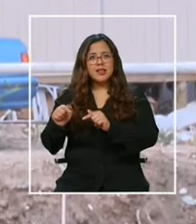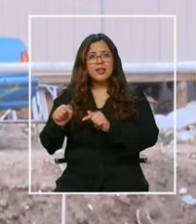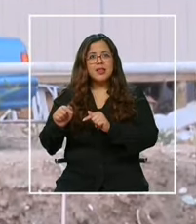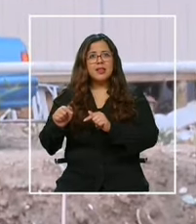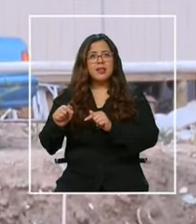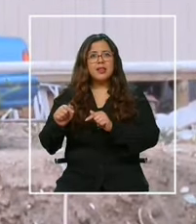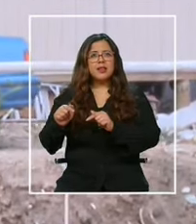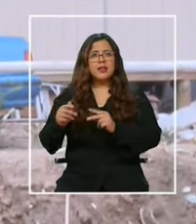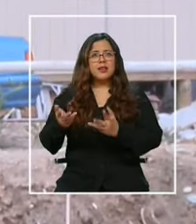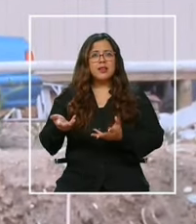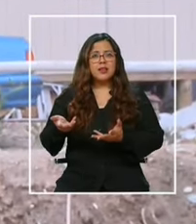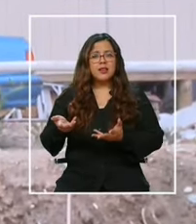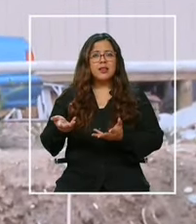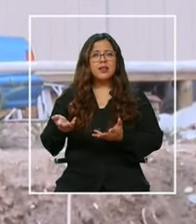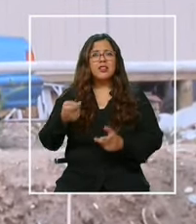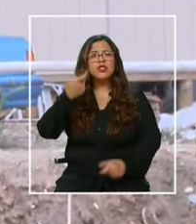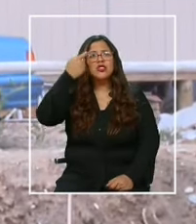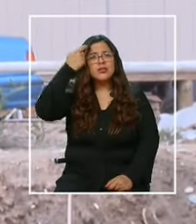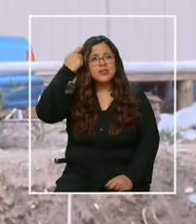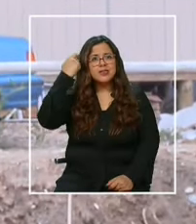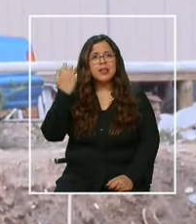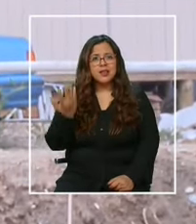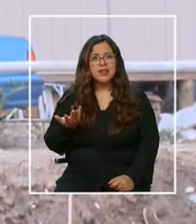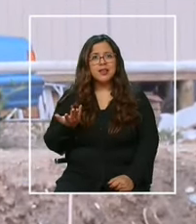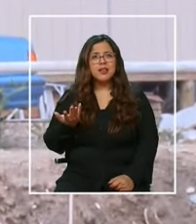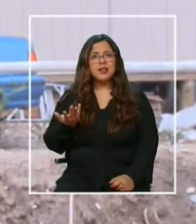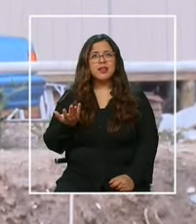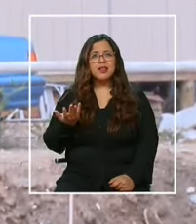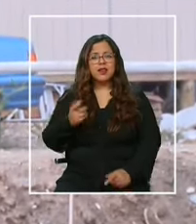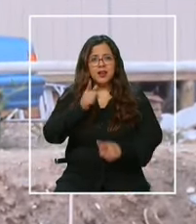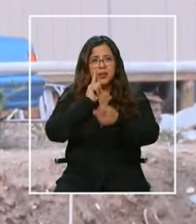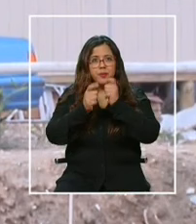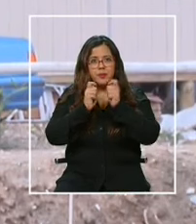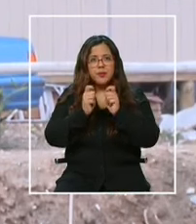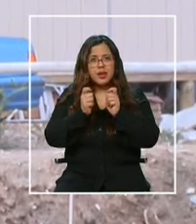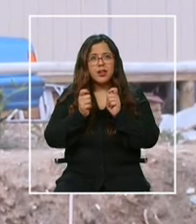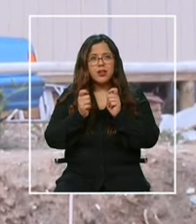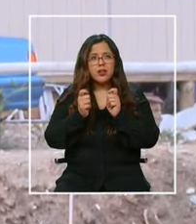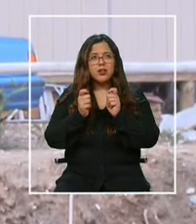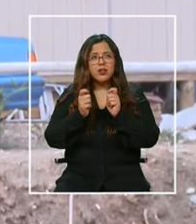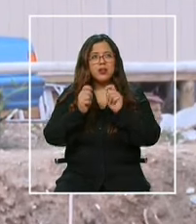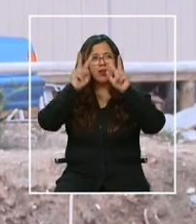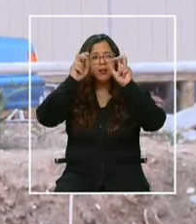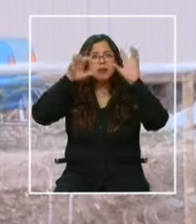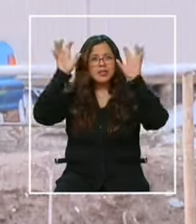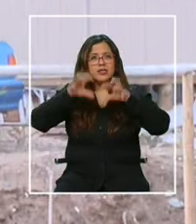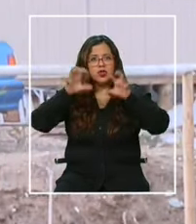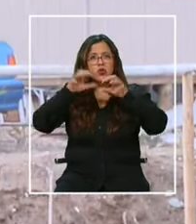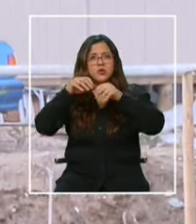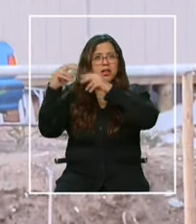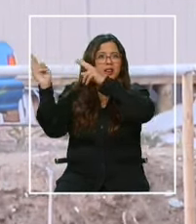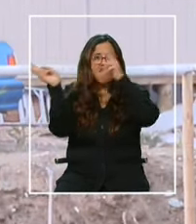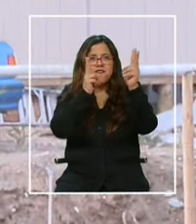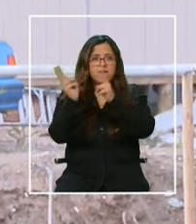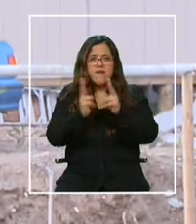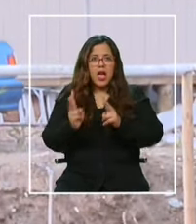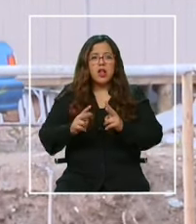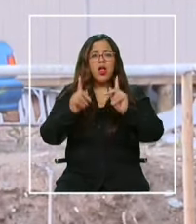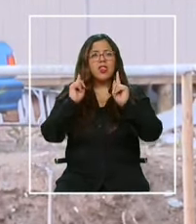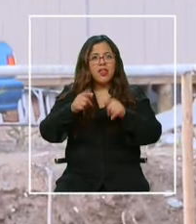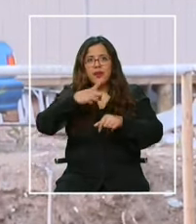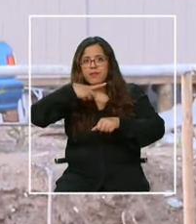estar conscientes ya del grado de peligrosidad que podamos tener con respecto a la lluvia y al viento. Evacuar. Esa es